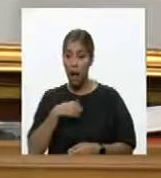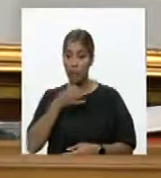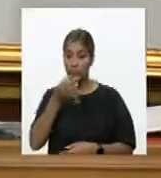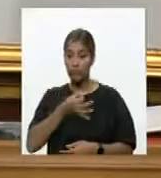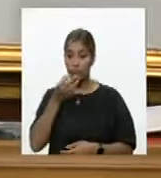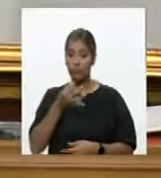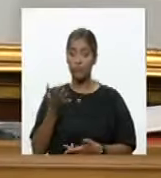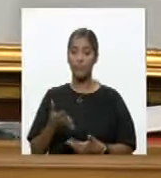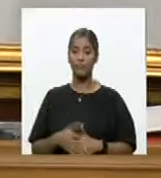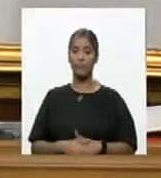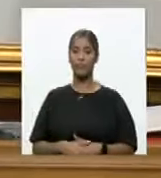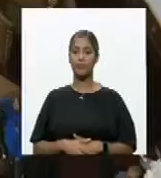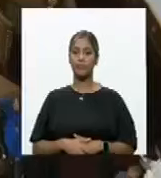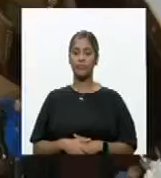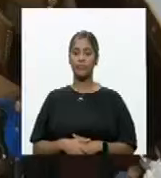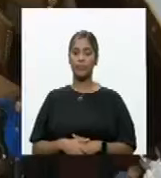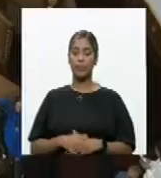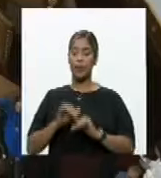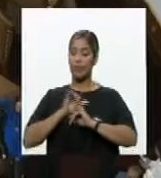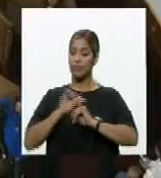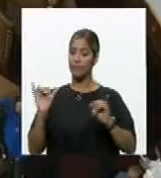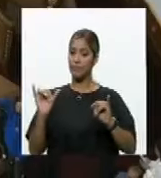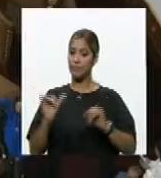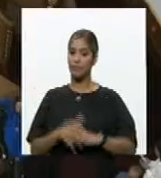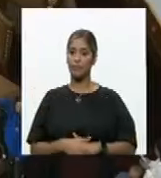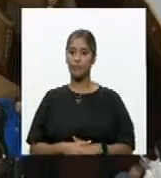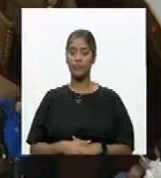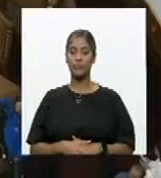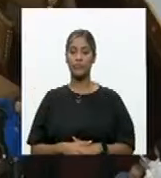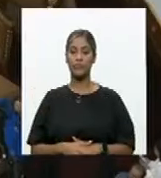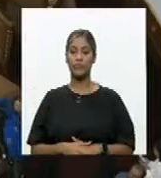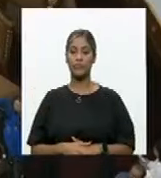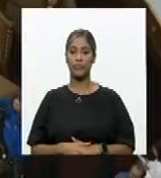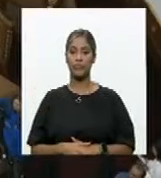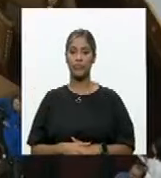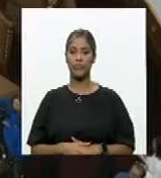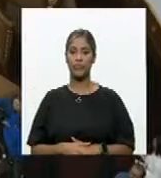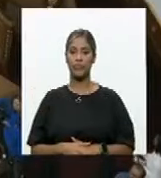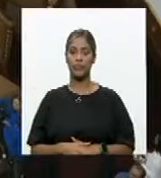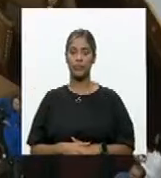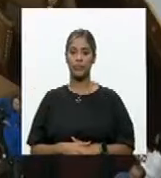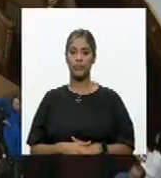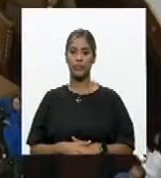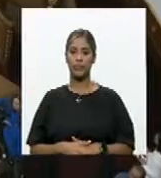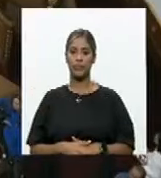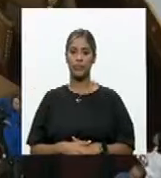palabra? ¿Se va a cerrar? Se cierra.